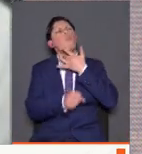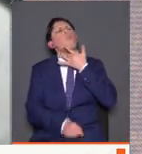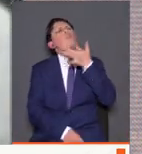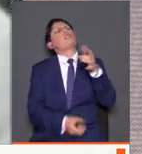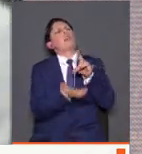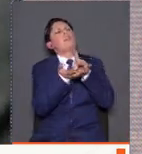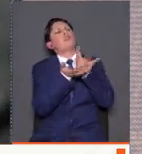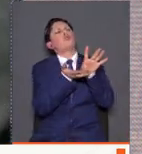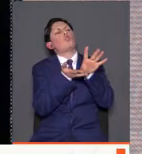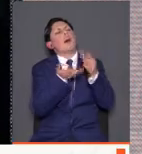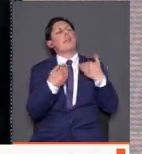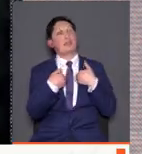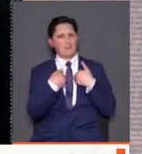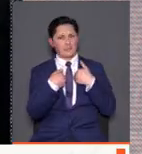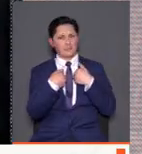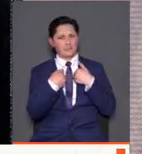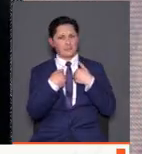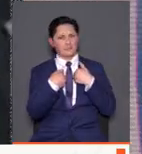Eduardo?